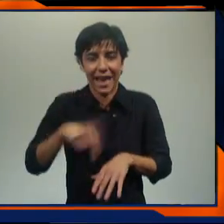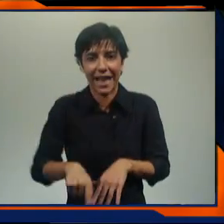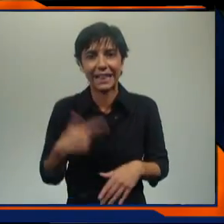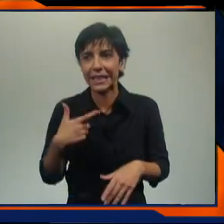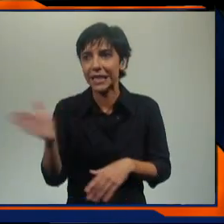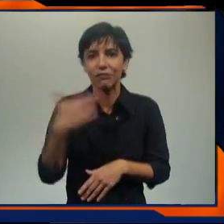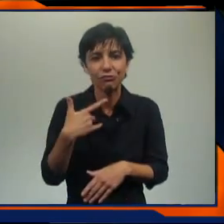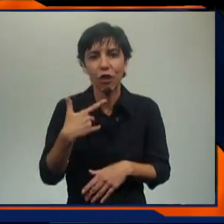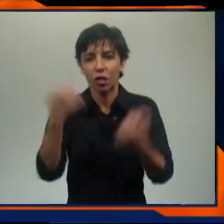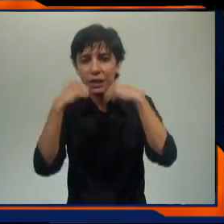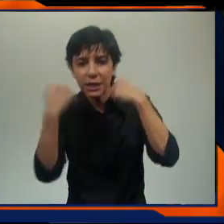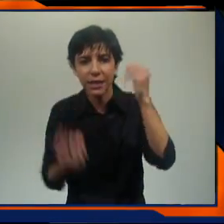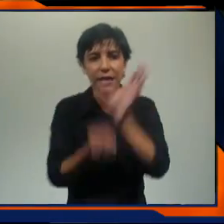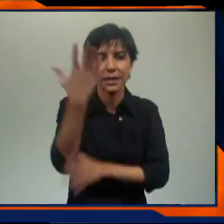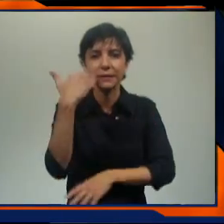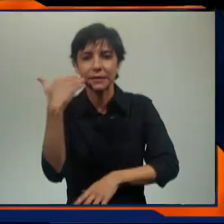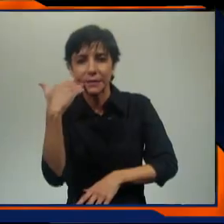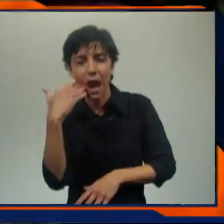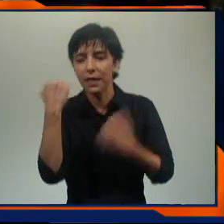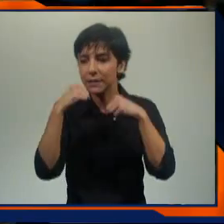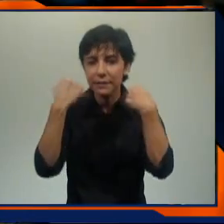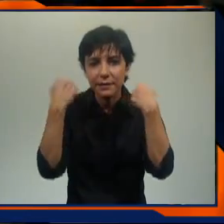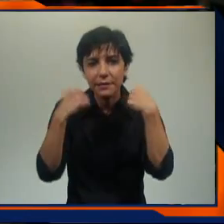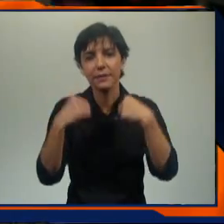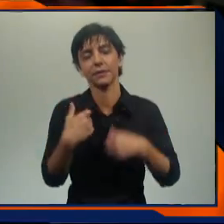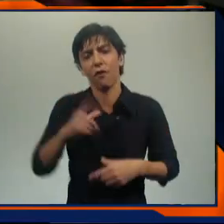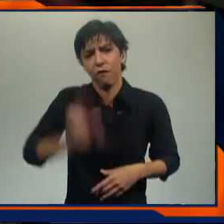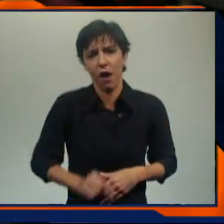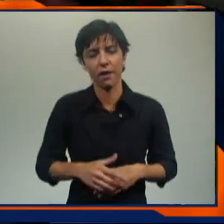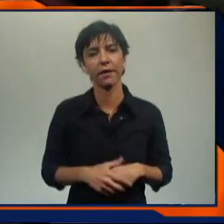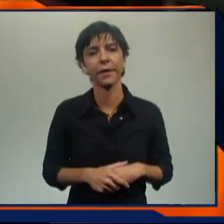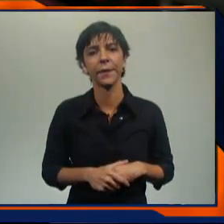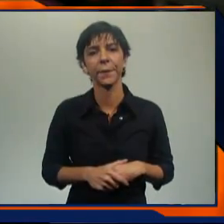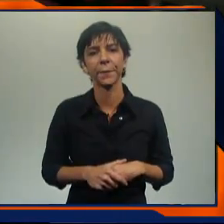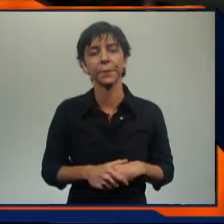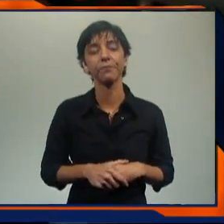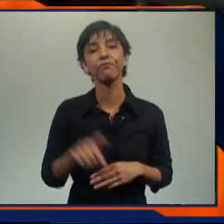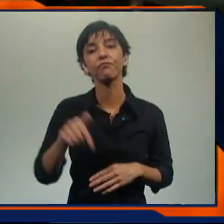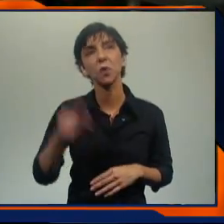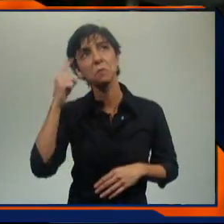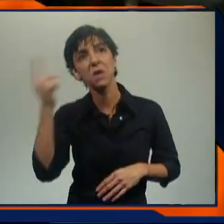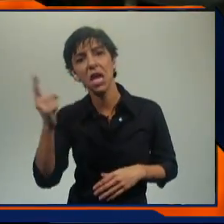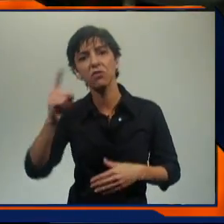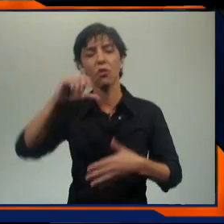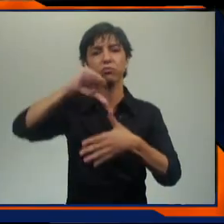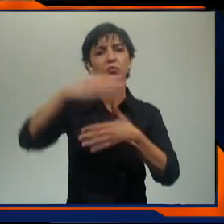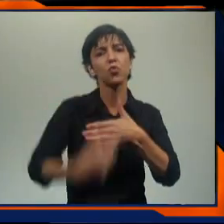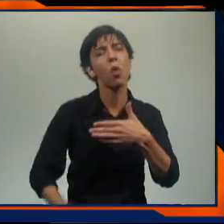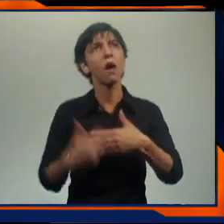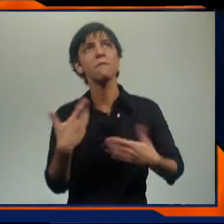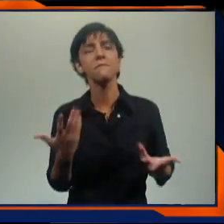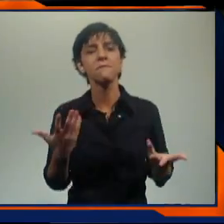estamos entrenando doble turno esta semana, así que ya le estamos dando más duro. Hoy, a nivel sudamericano, el